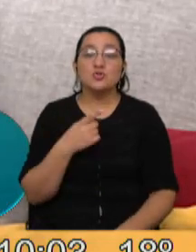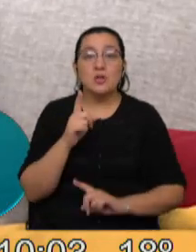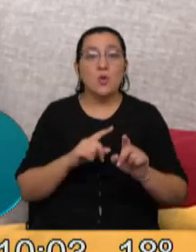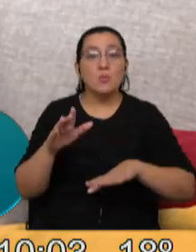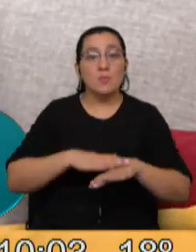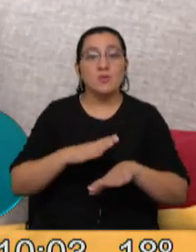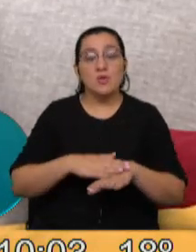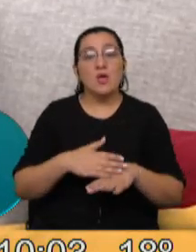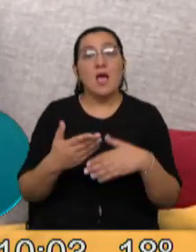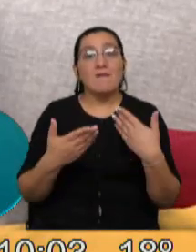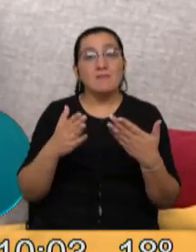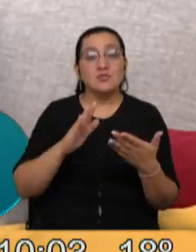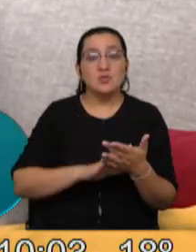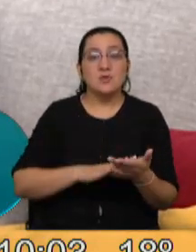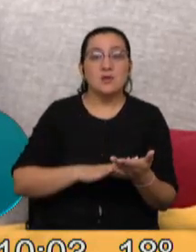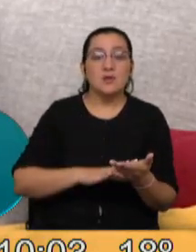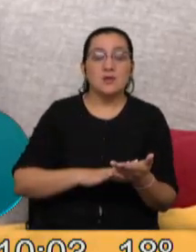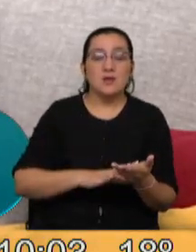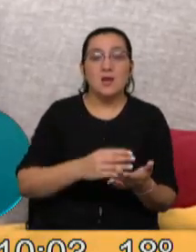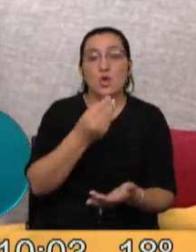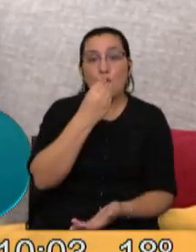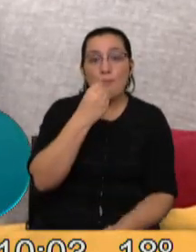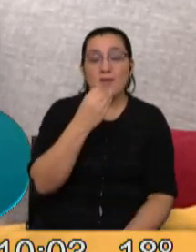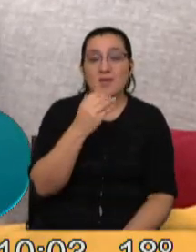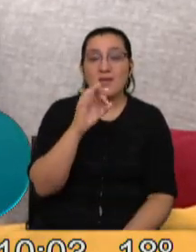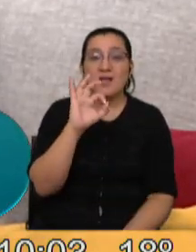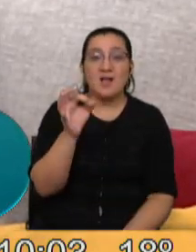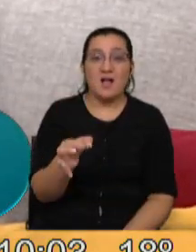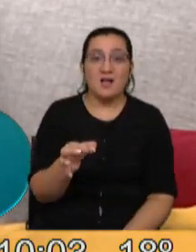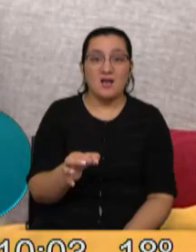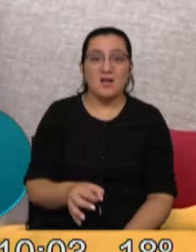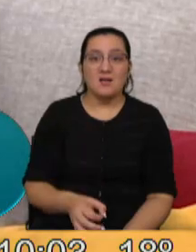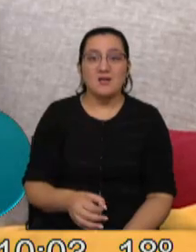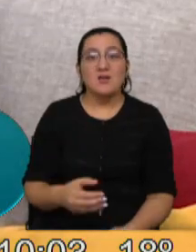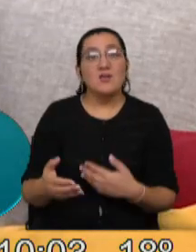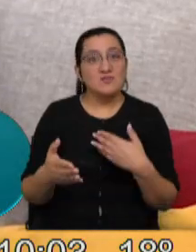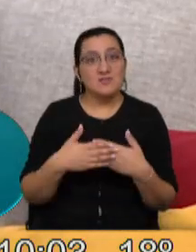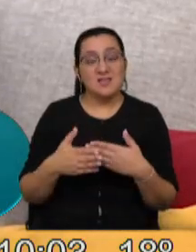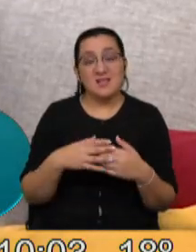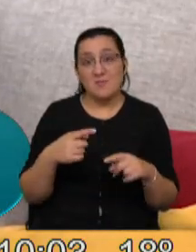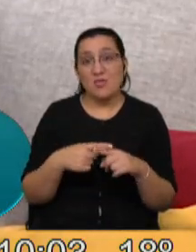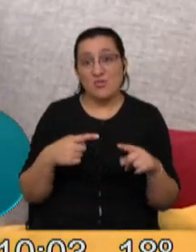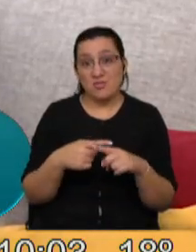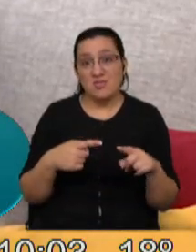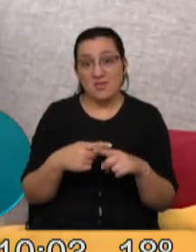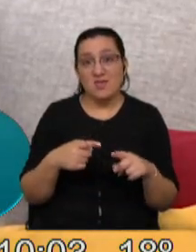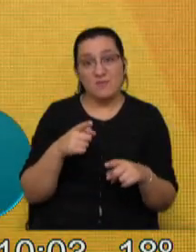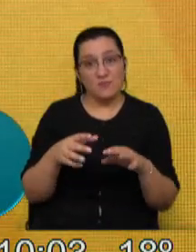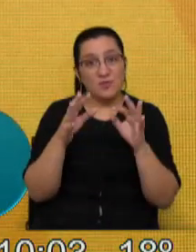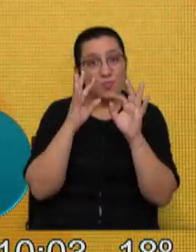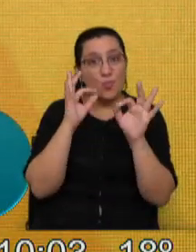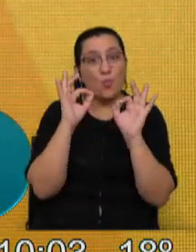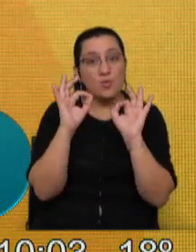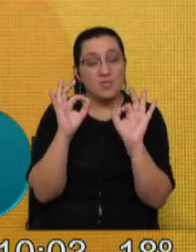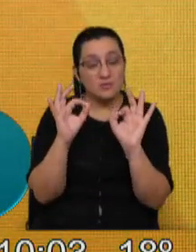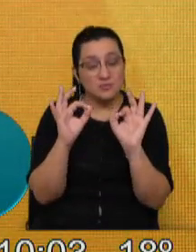de la coprofagia. Sí. Como sí. Que nos sentamos fue cerca del mediodía, recuerdo cómo olvidarlo. Y recuerdo que fuiste muy cuidadoso y pediste